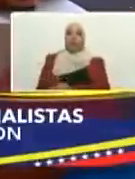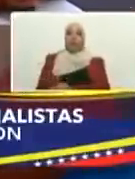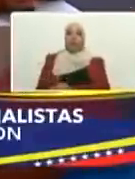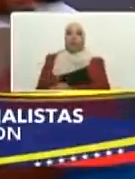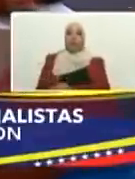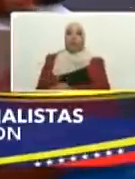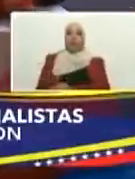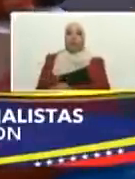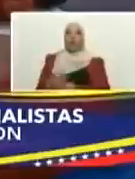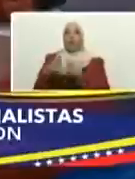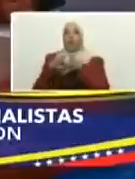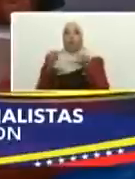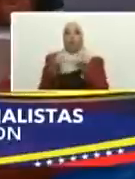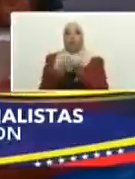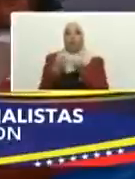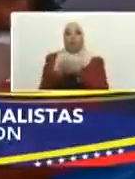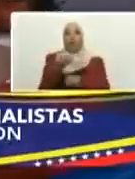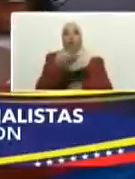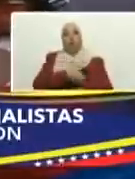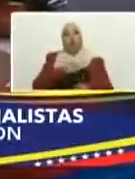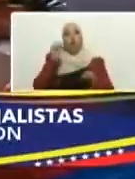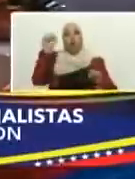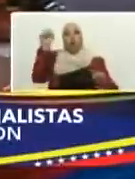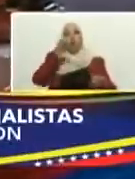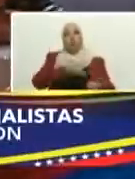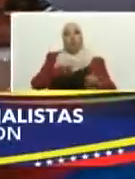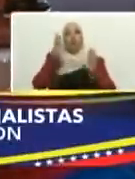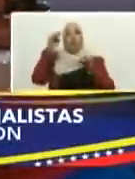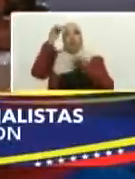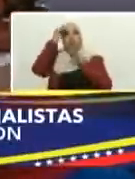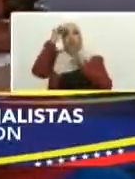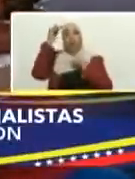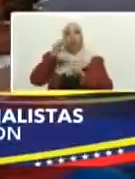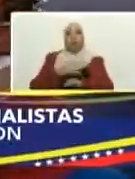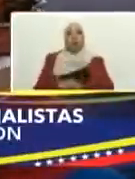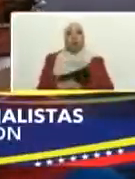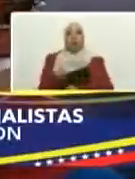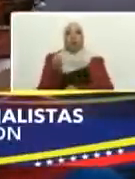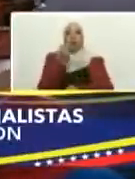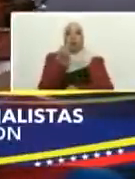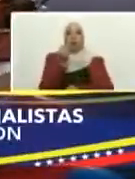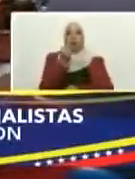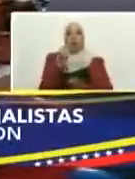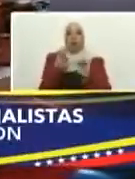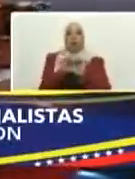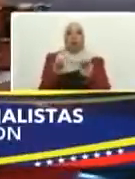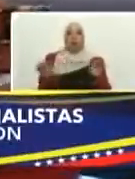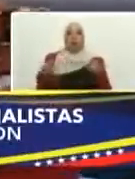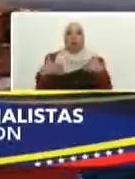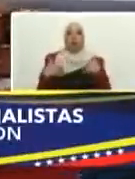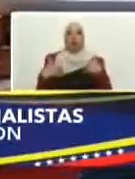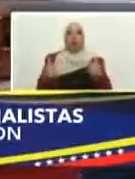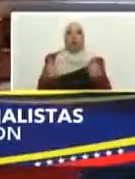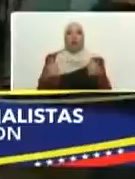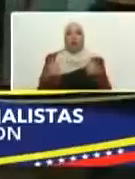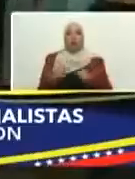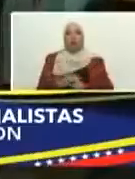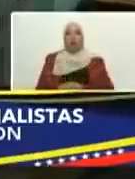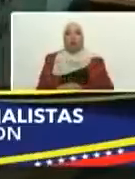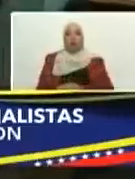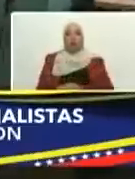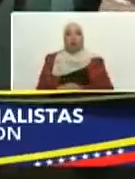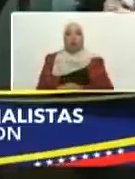es como un todo del socialismo, porque le brindamos la atención de lo que es alimentación, educación se da aquí, salud se da